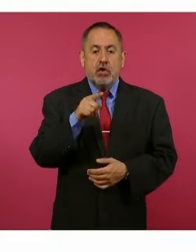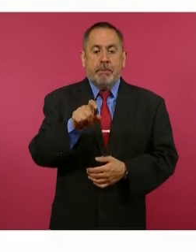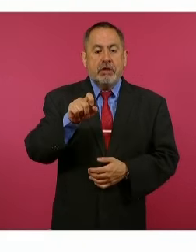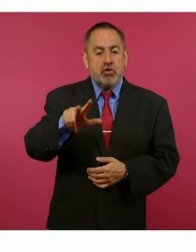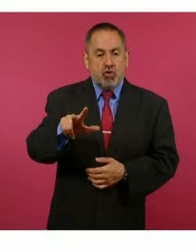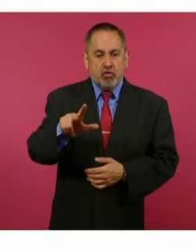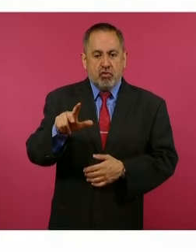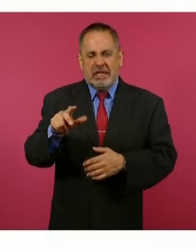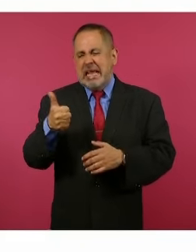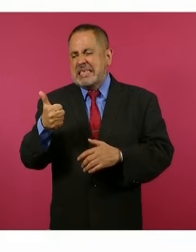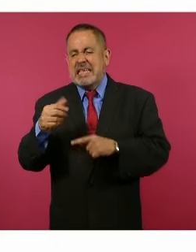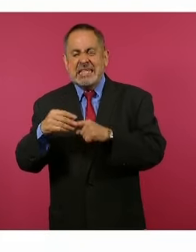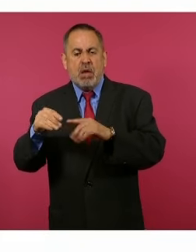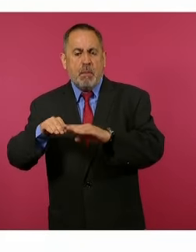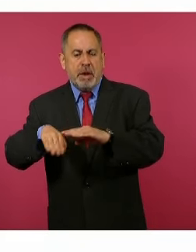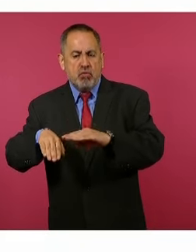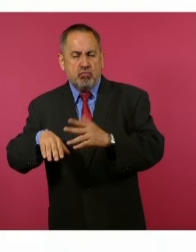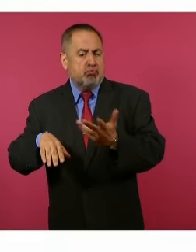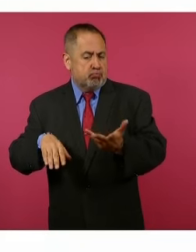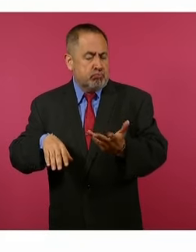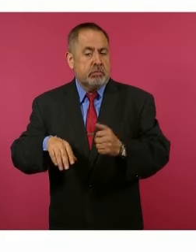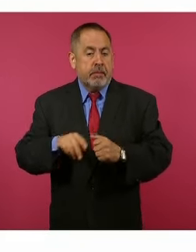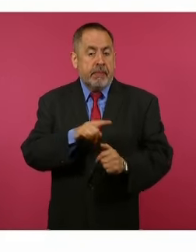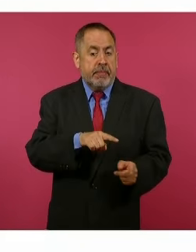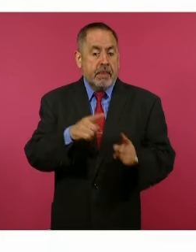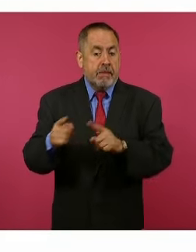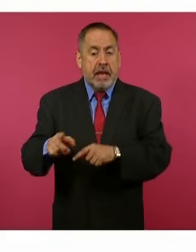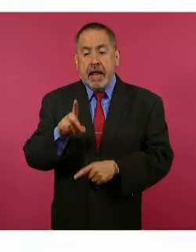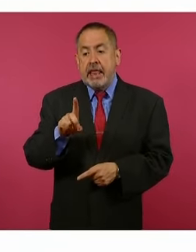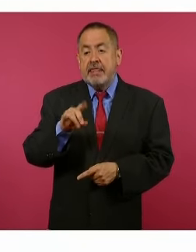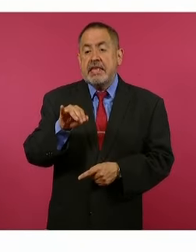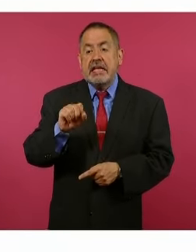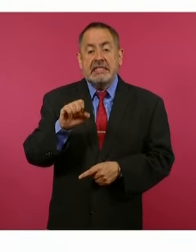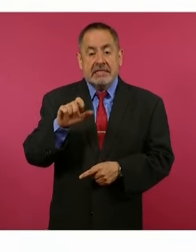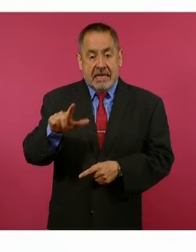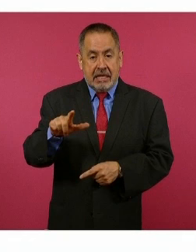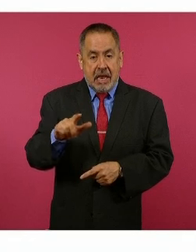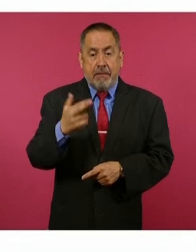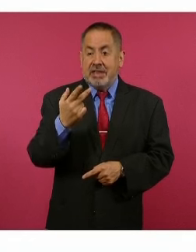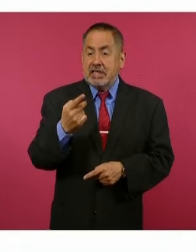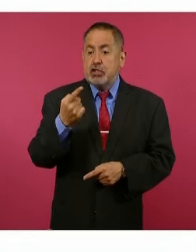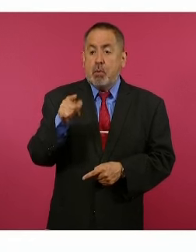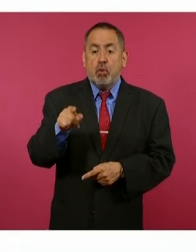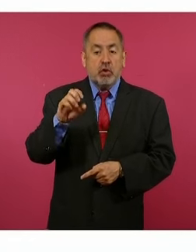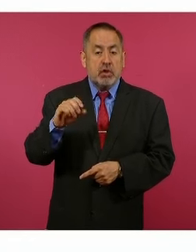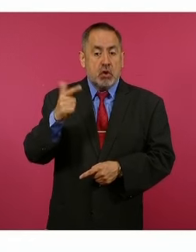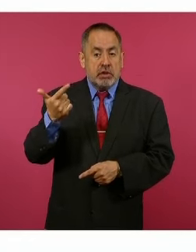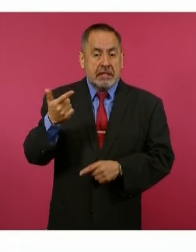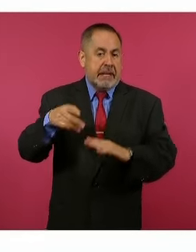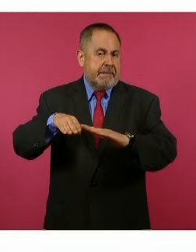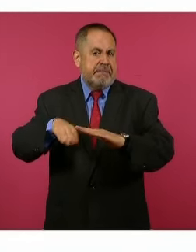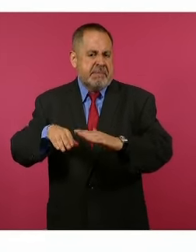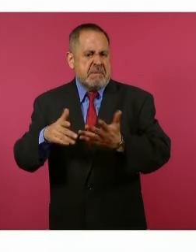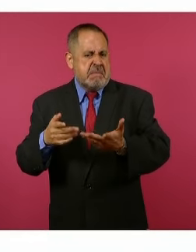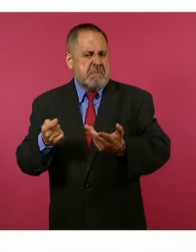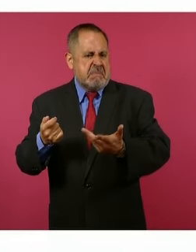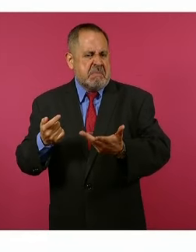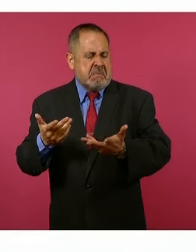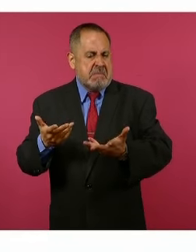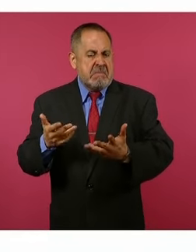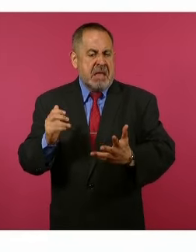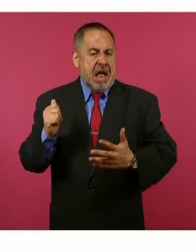menos y de igual manera 6 centavos menos el diesel 25 pes con7 centavos la